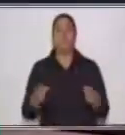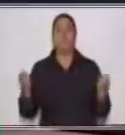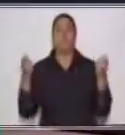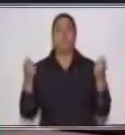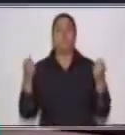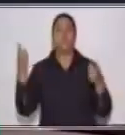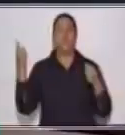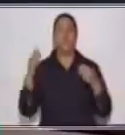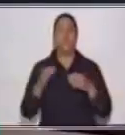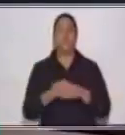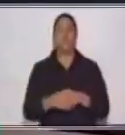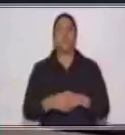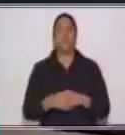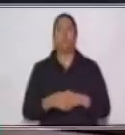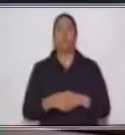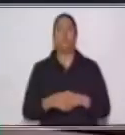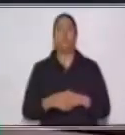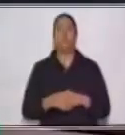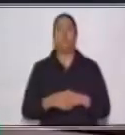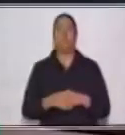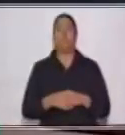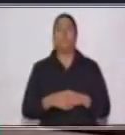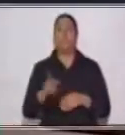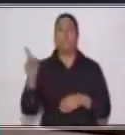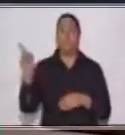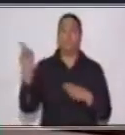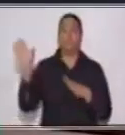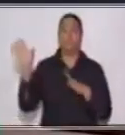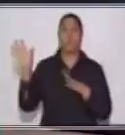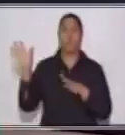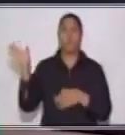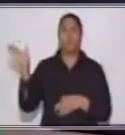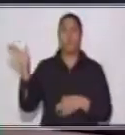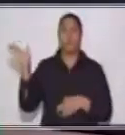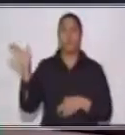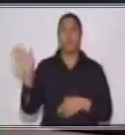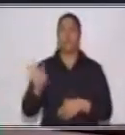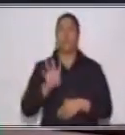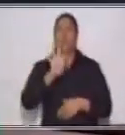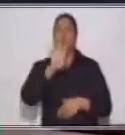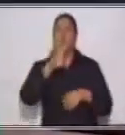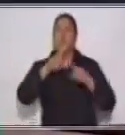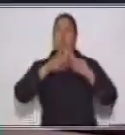esta situación. Acá tenemos 4x